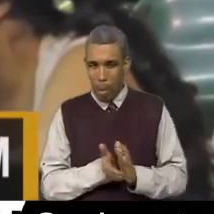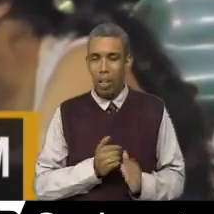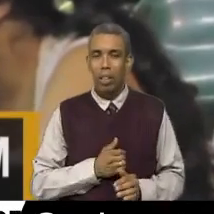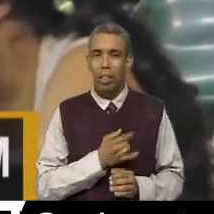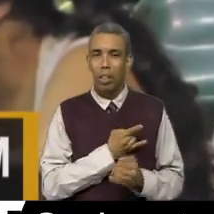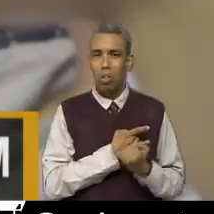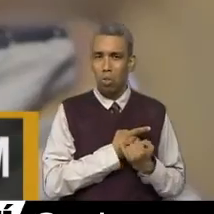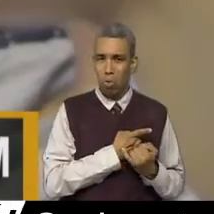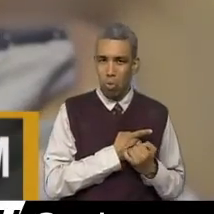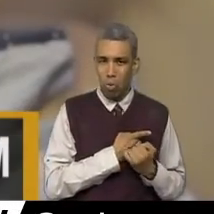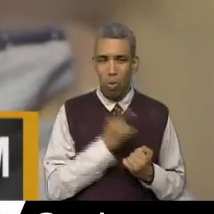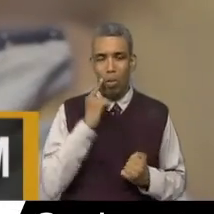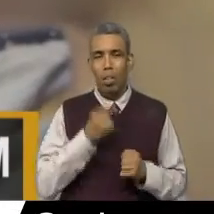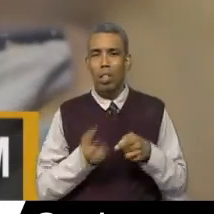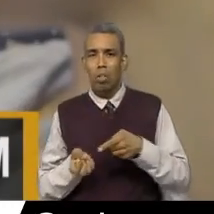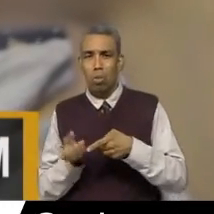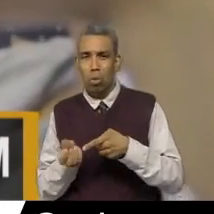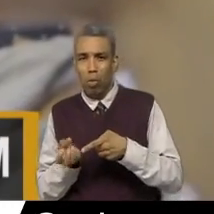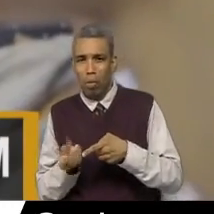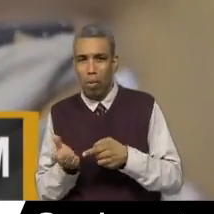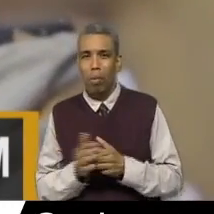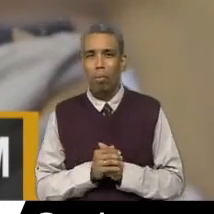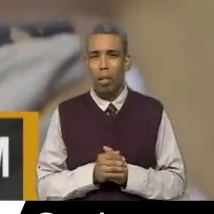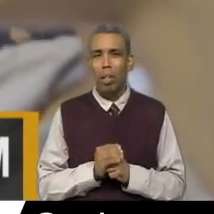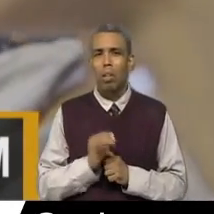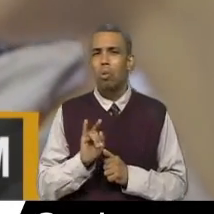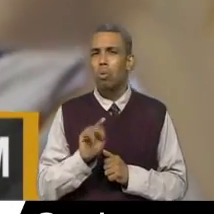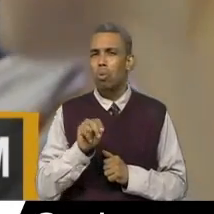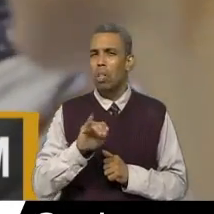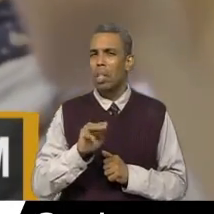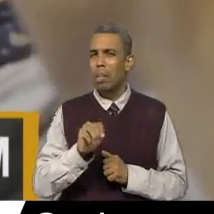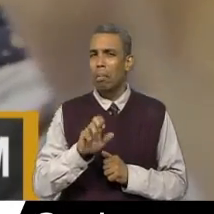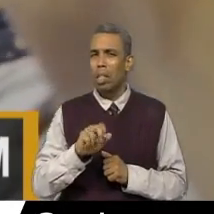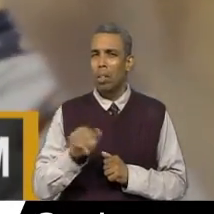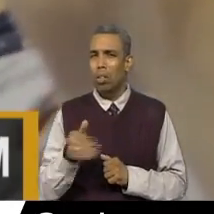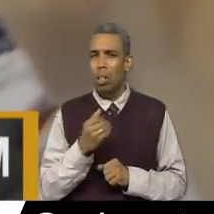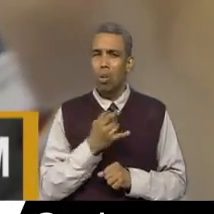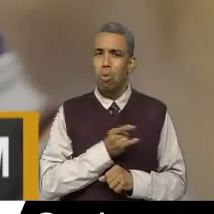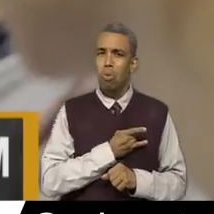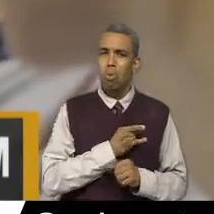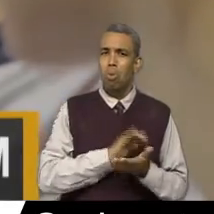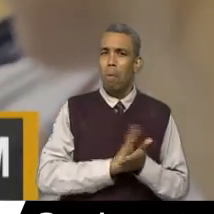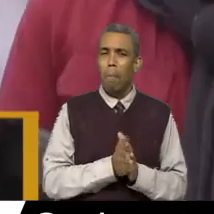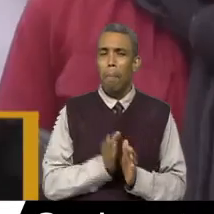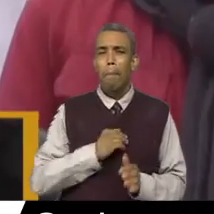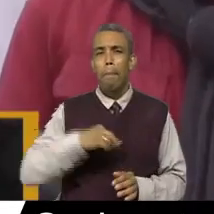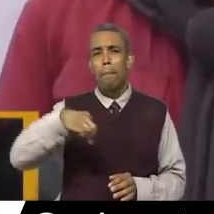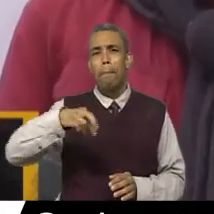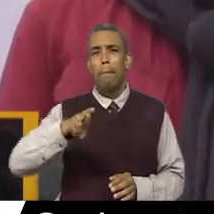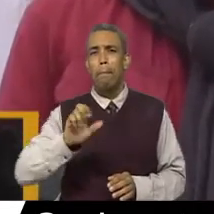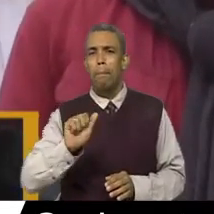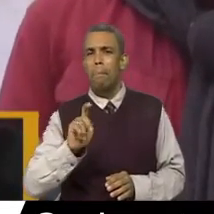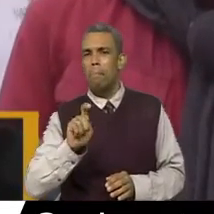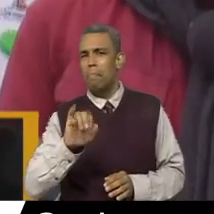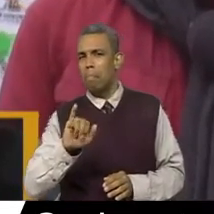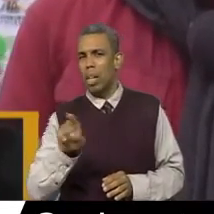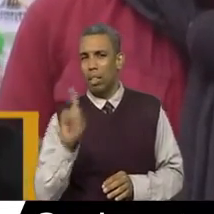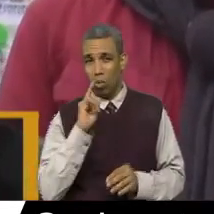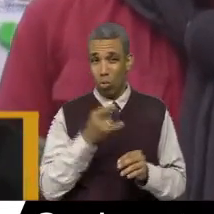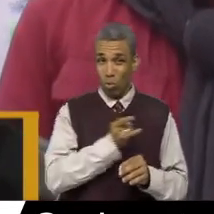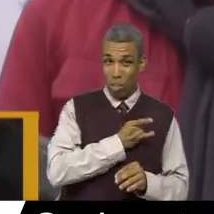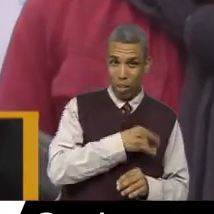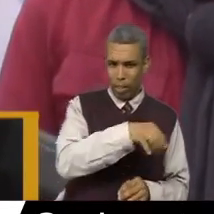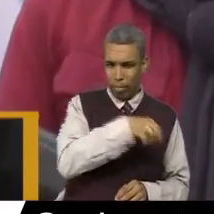Silvernet, Escuela Normal Superior Cristo Rey, Uniminuto, ESAP, Unipaz, Praxis, entre otras. Entonces, a todos